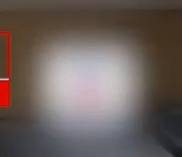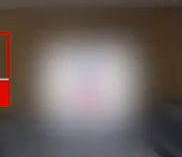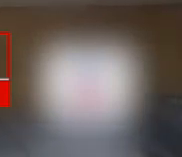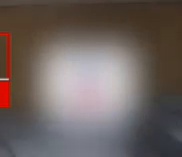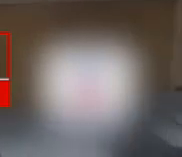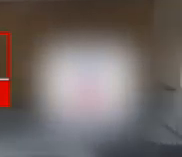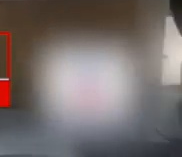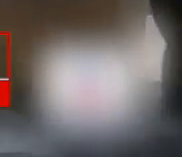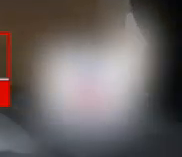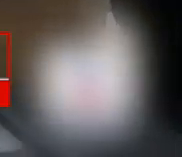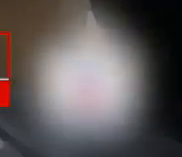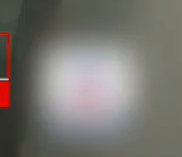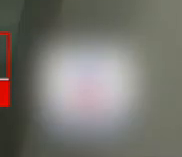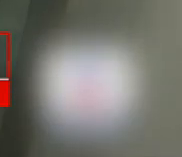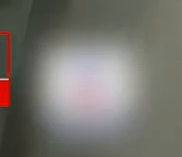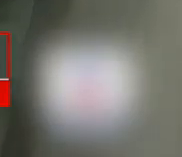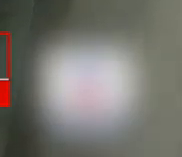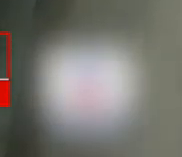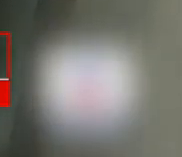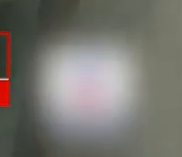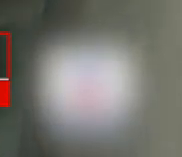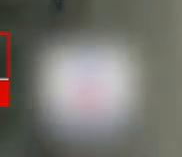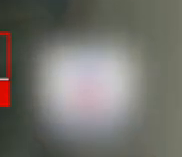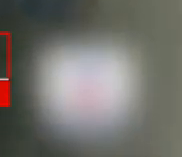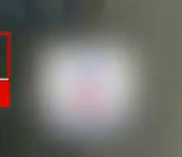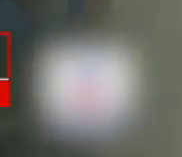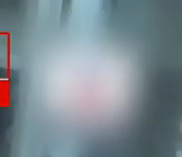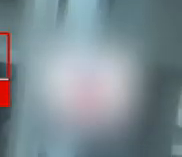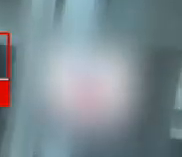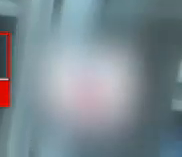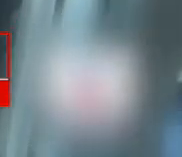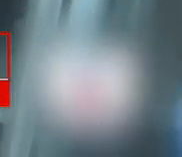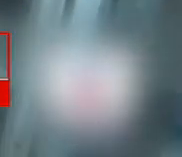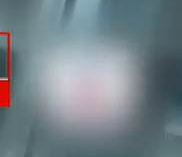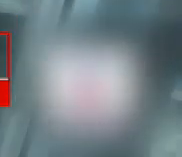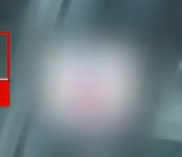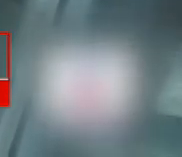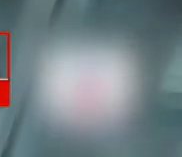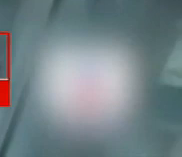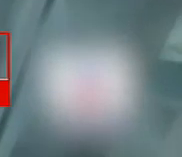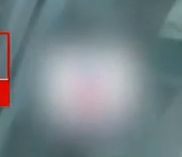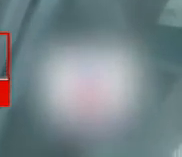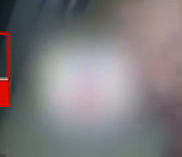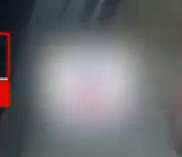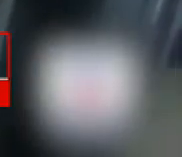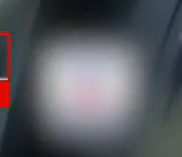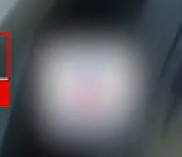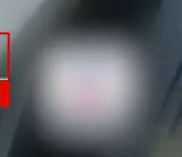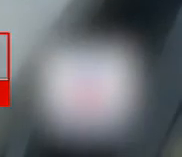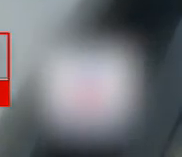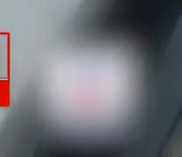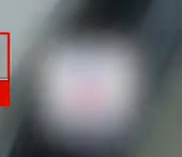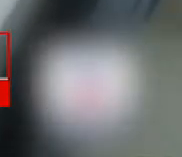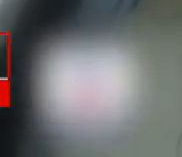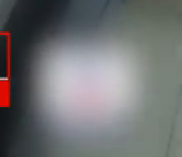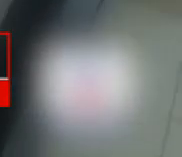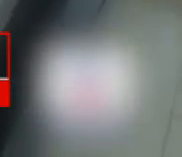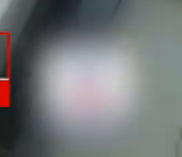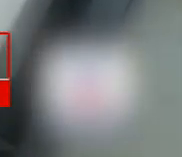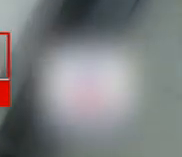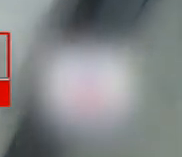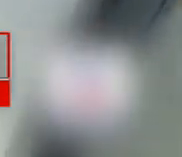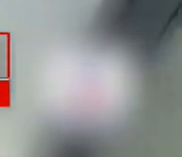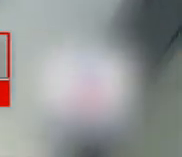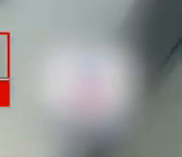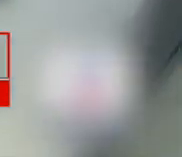de 41 años que se encontraba hospitalizado en el INER y que había presentado síntomas desde el pasado 9 de marzo. De acuerdo con sus